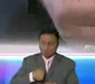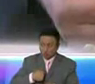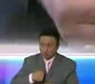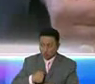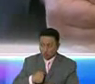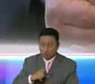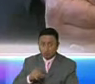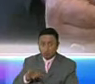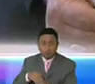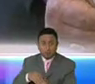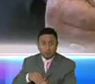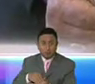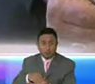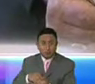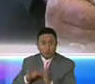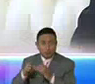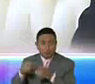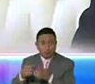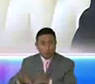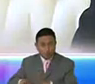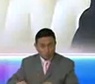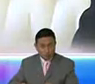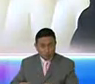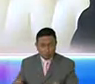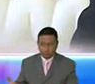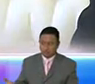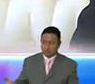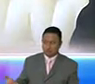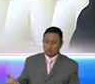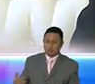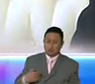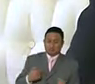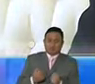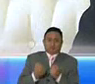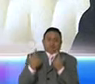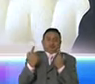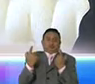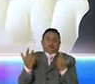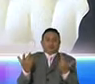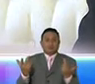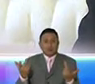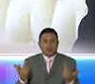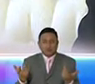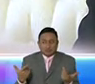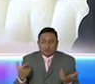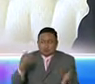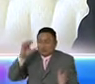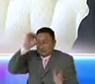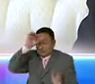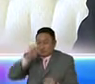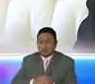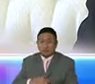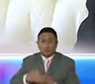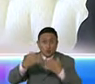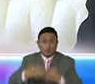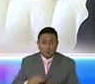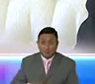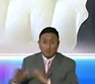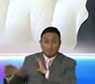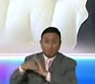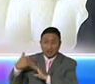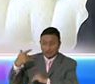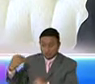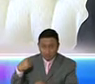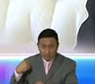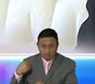de este frente de lucha contra la corrupción. Pues a mí me ha tomado de sorpresa y no sé todavía, no me ha dicho oficialmente nada.